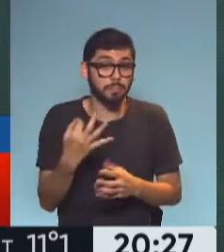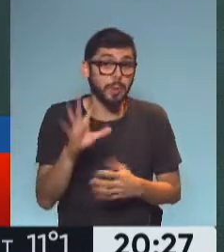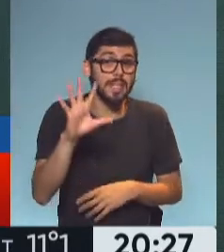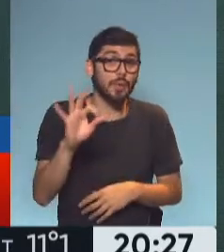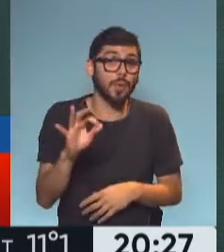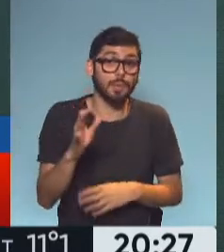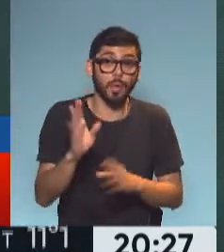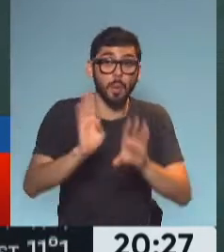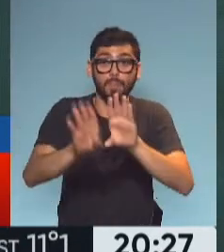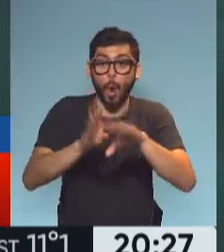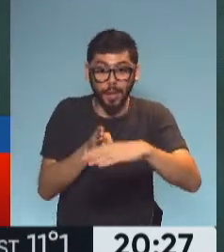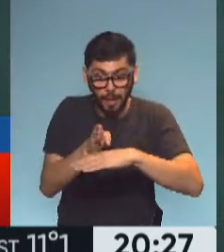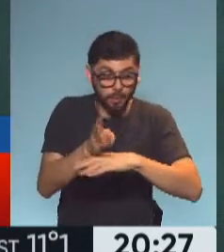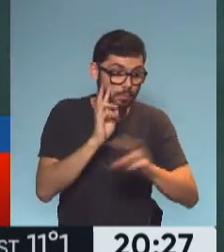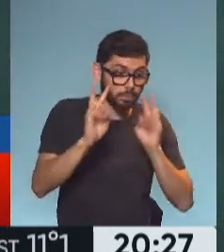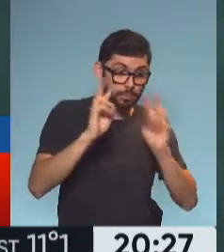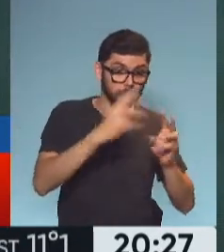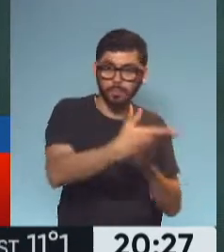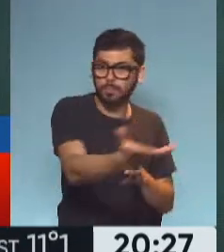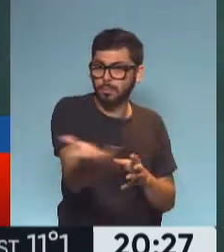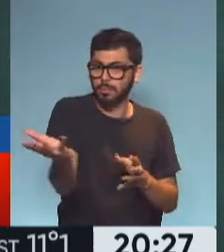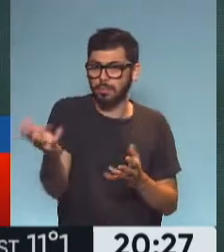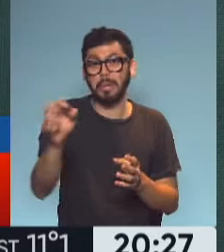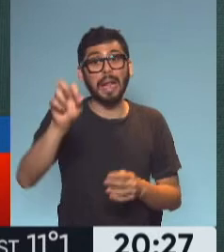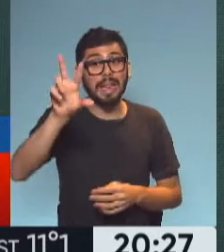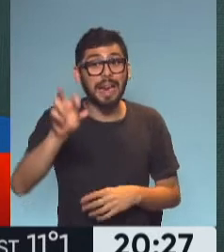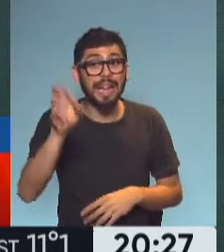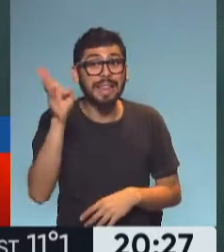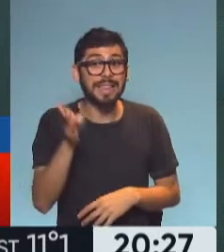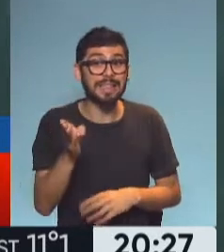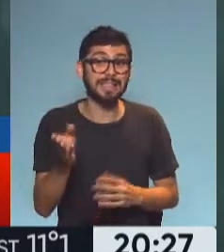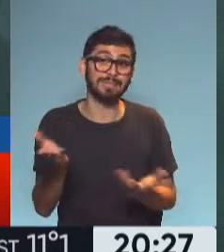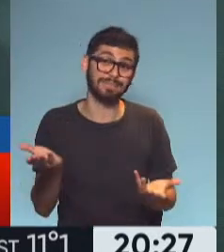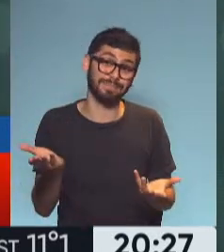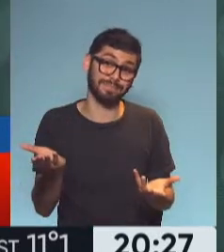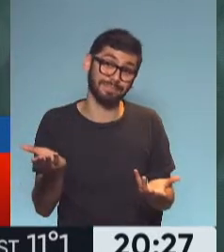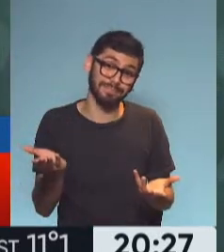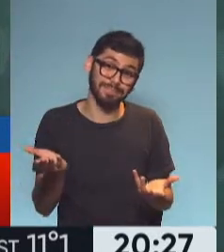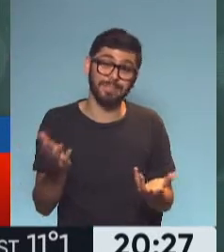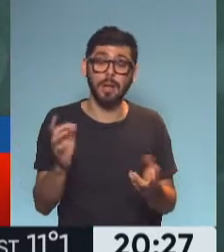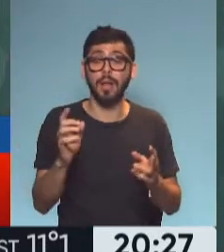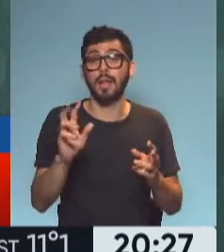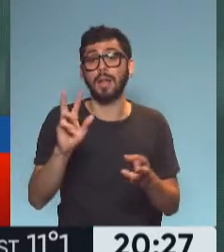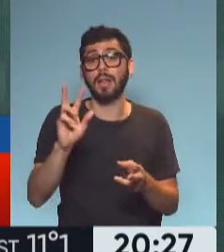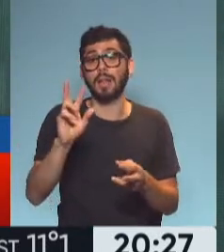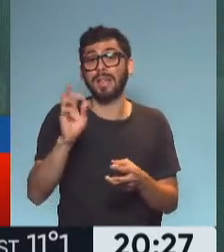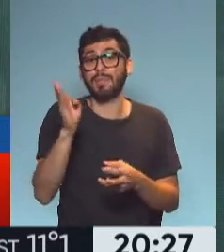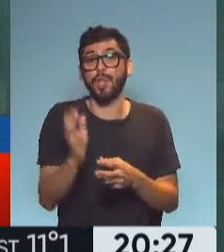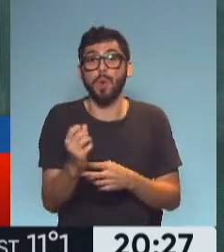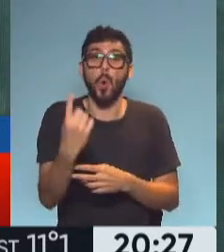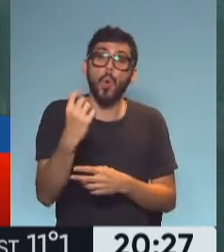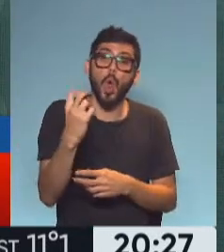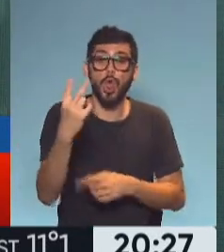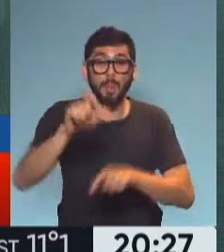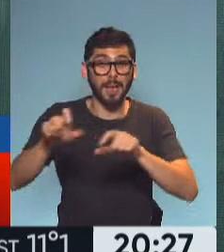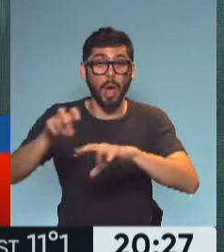porque uno pasa por la puerta y ve gente adentro y si hay el 30% de... Por ahí puede llegar a haber una o dos personas, o pocas personas. Sí,